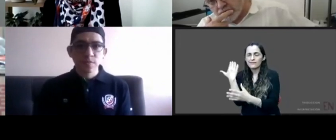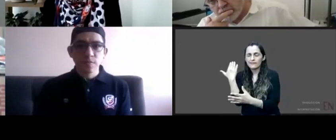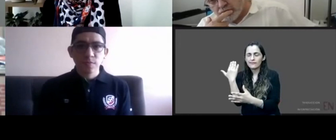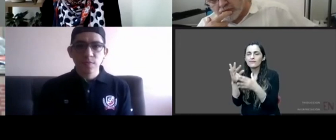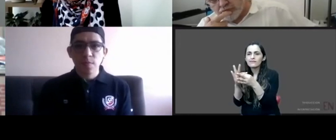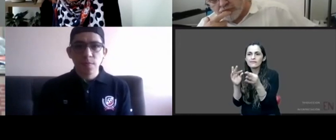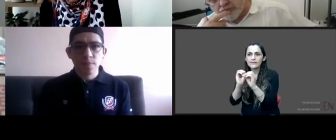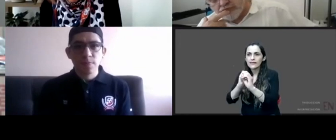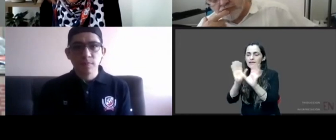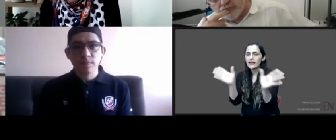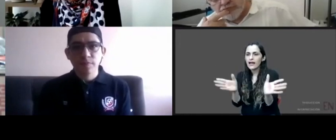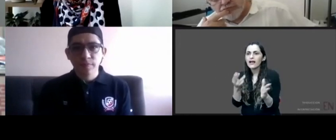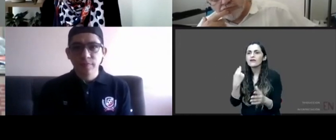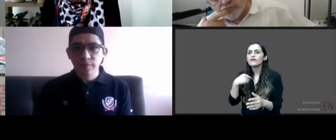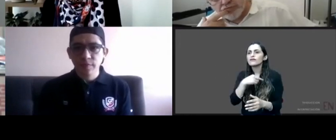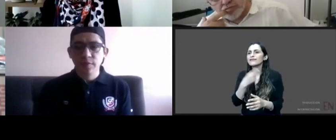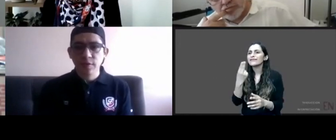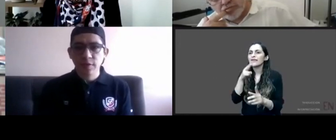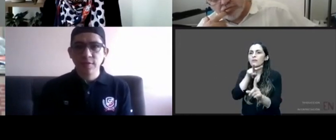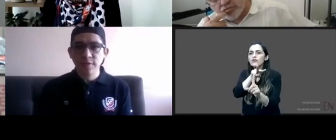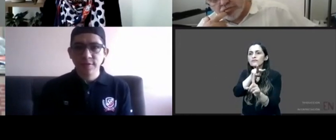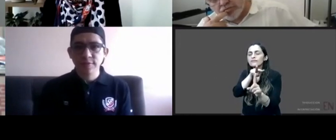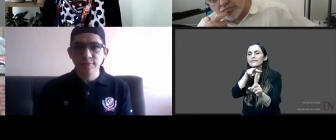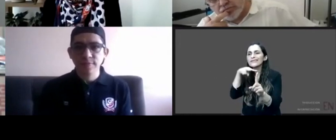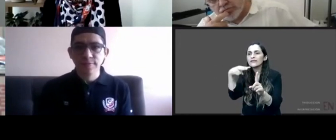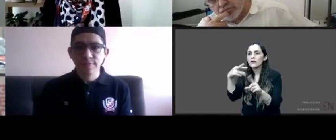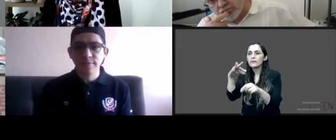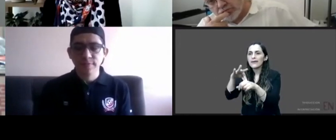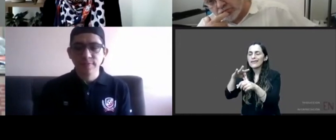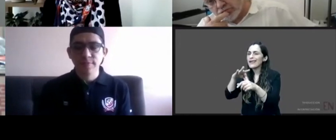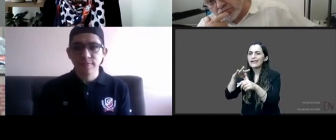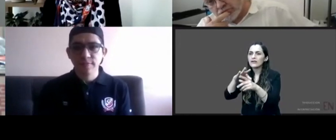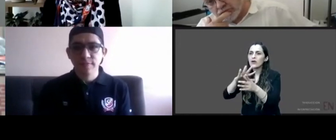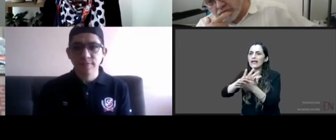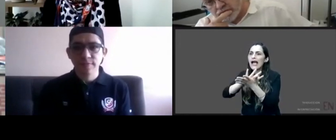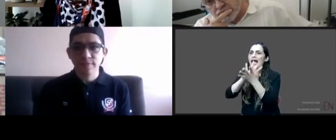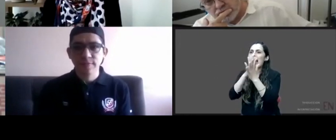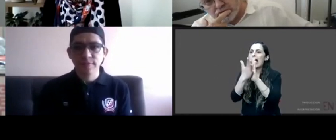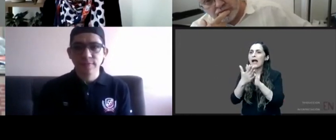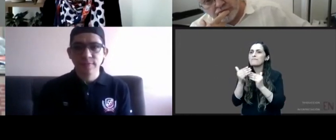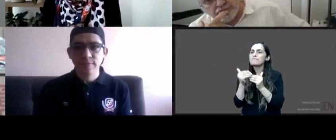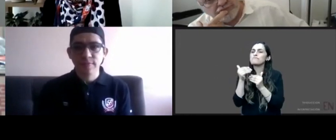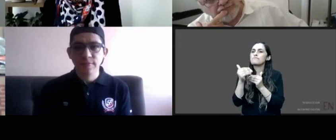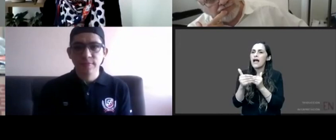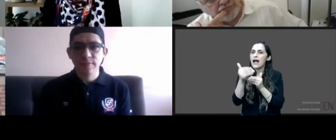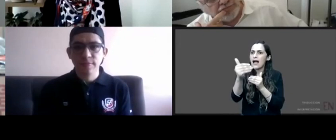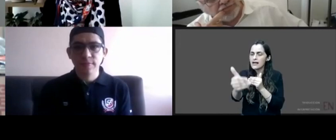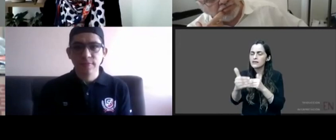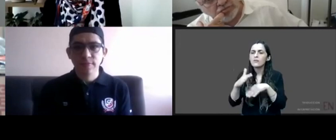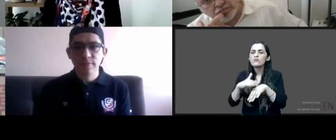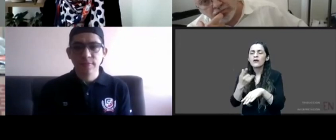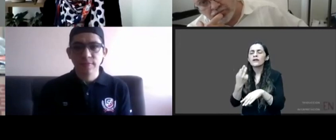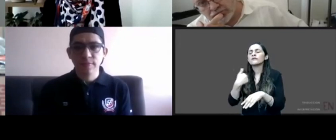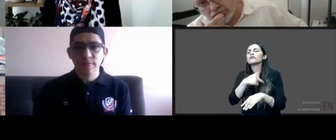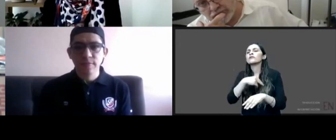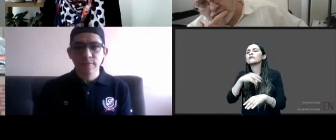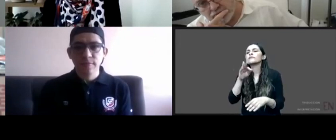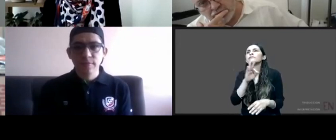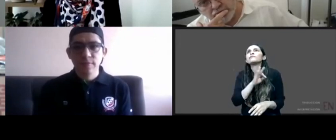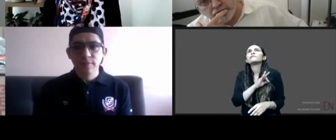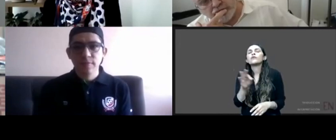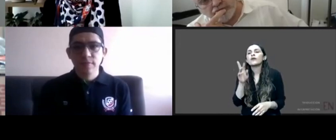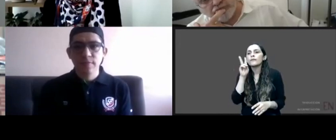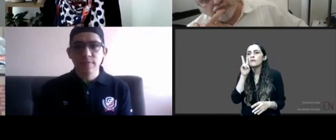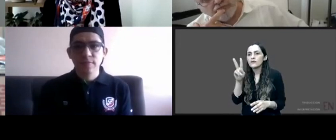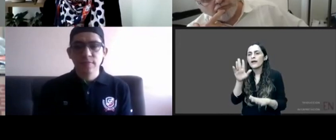paradigma médico y poder tener una claridad respecto a que si bien puede haber algunas